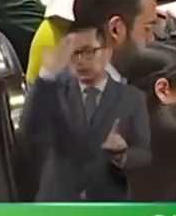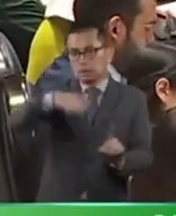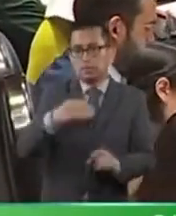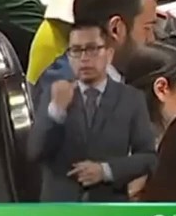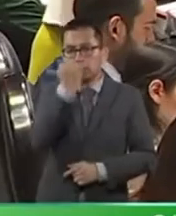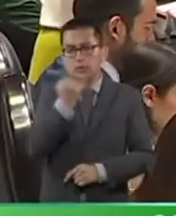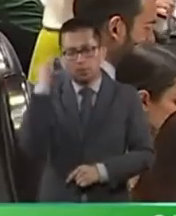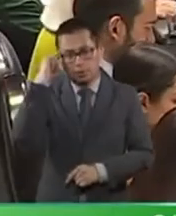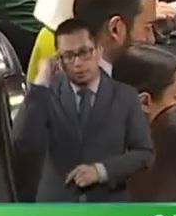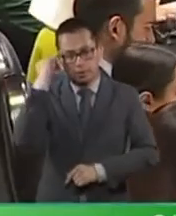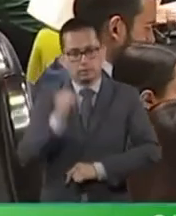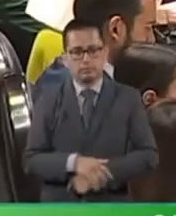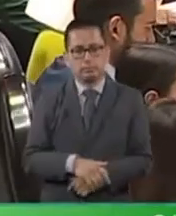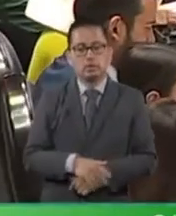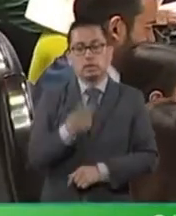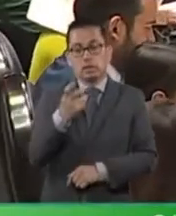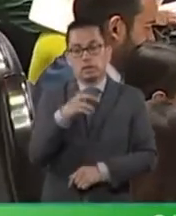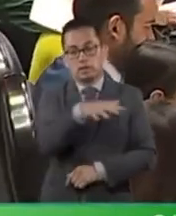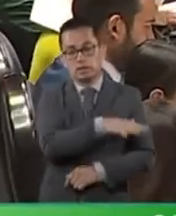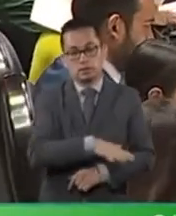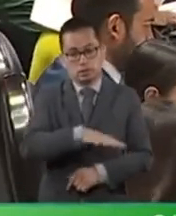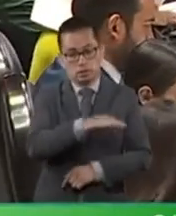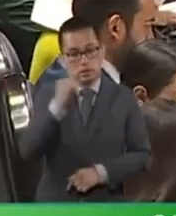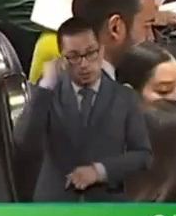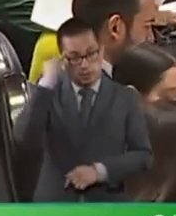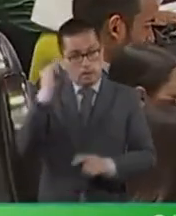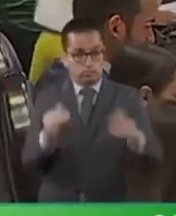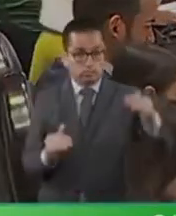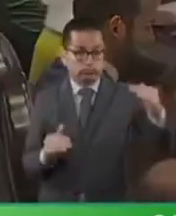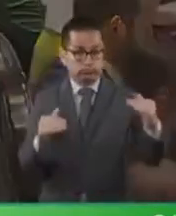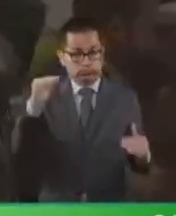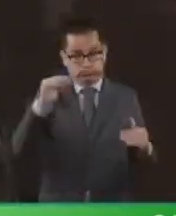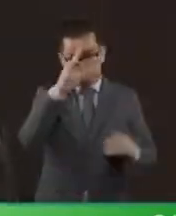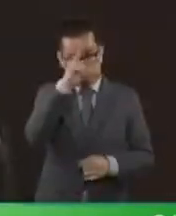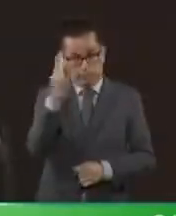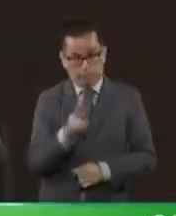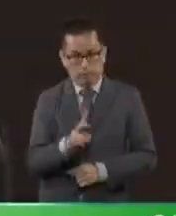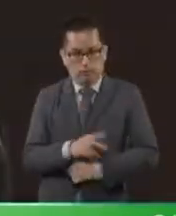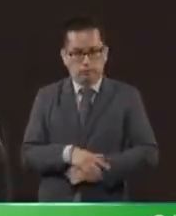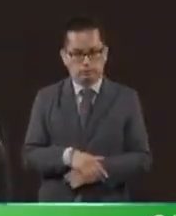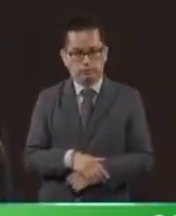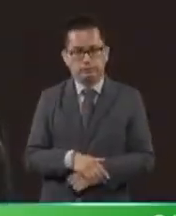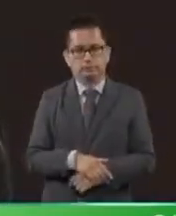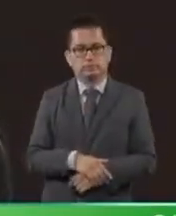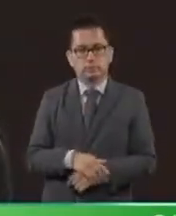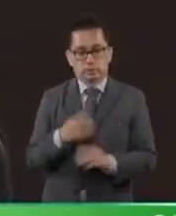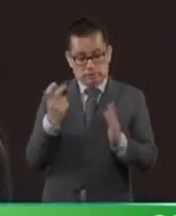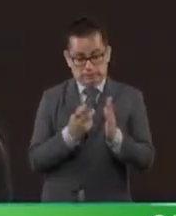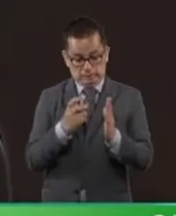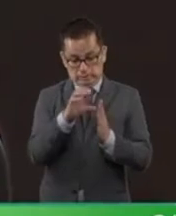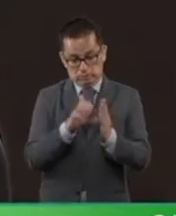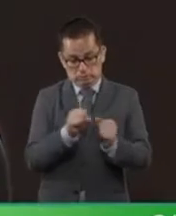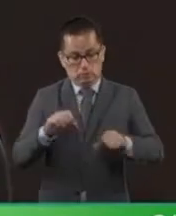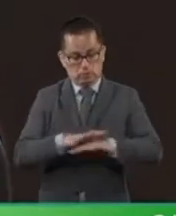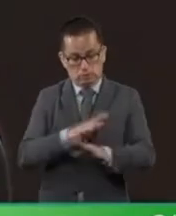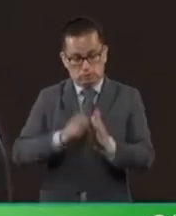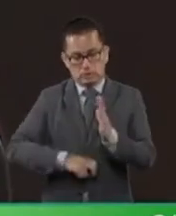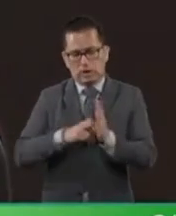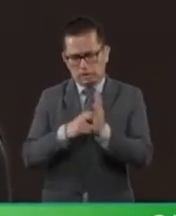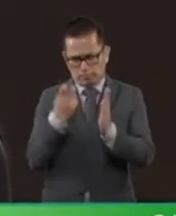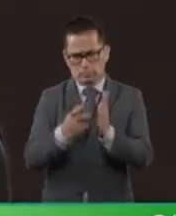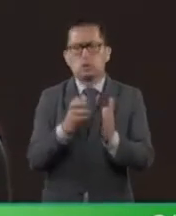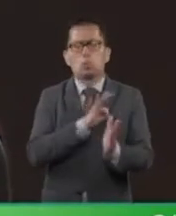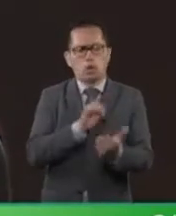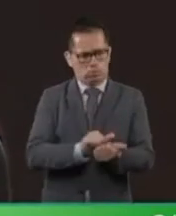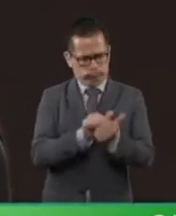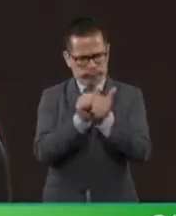en la desigualdad para nuestros hermanos y hermanas indígenas. Esta reforma cobrará vida, sí, cuando nosotras